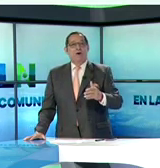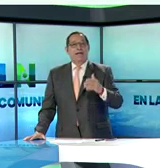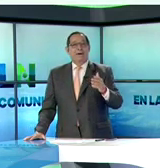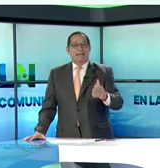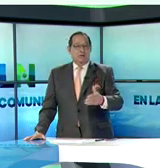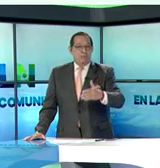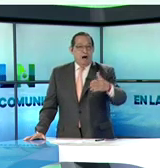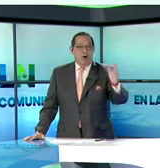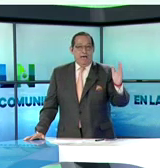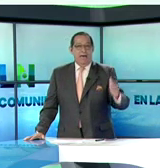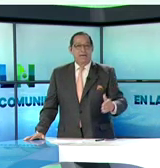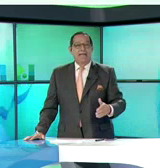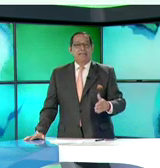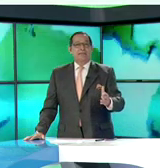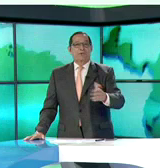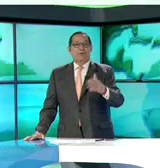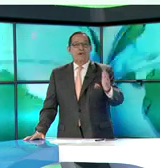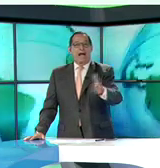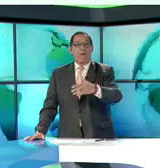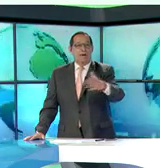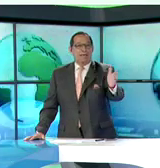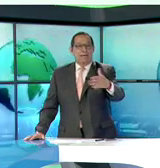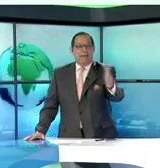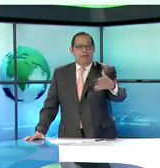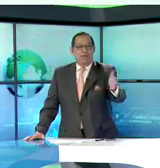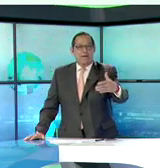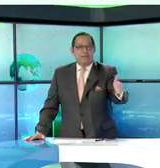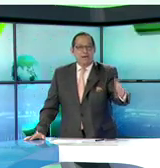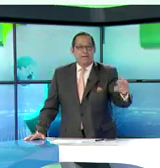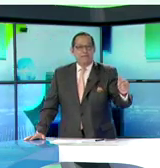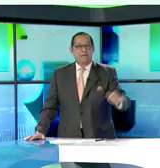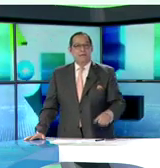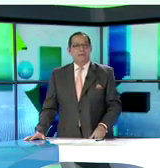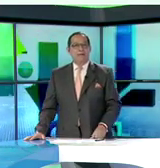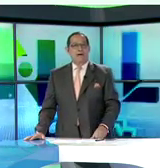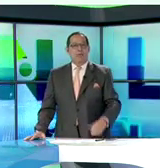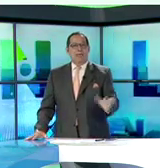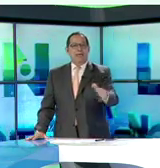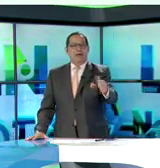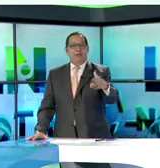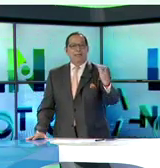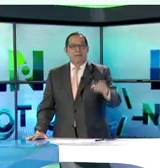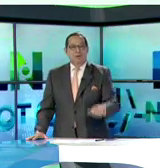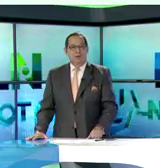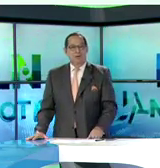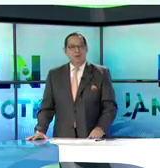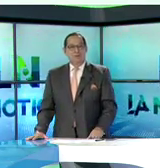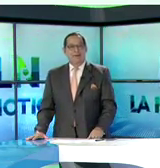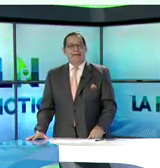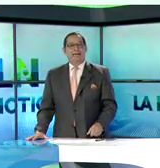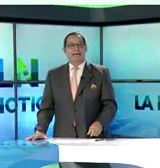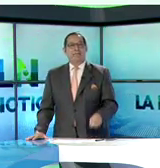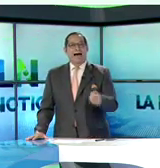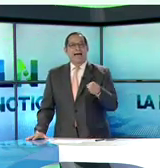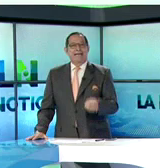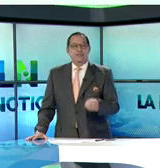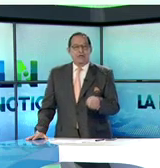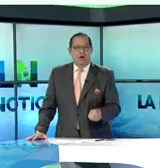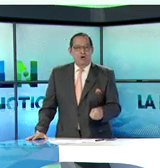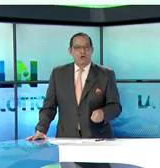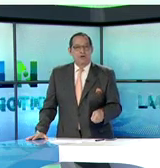Y no además, como ahora, le dicen profesor a cualquier pelafustán por ahí. Claro. A profesor. Cualquier hijo de vecino. Hay